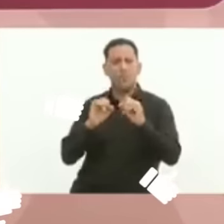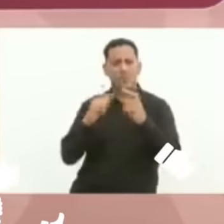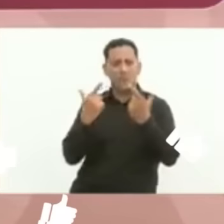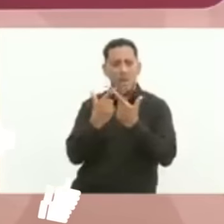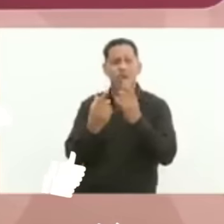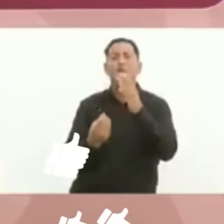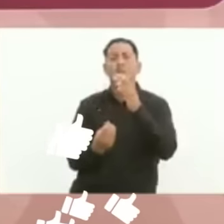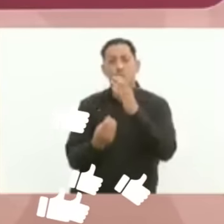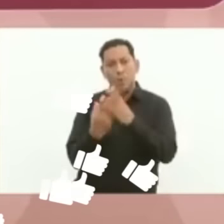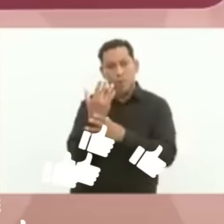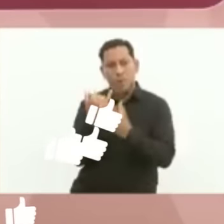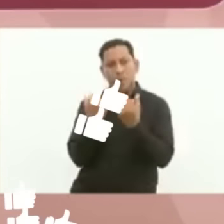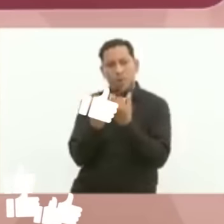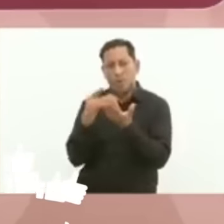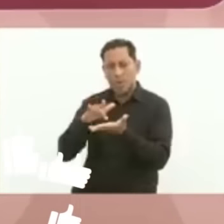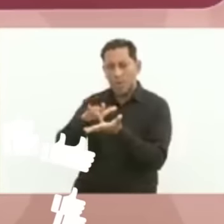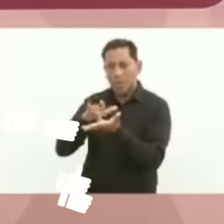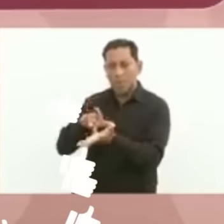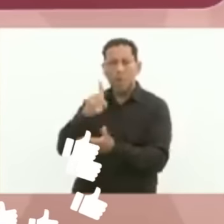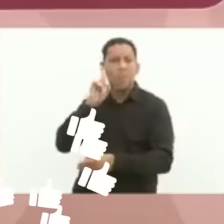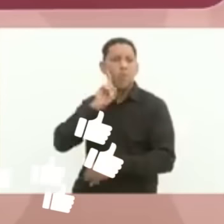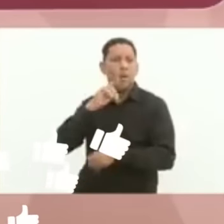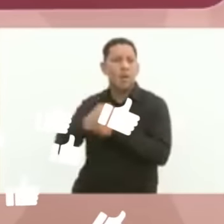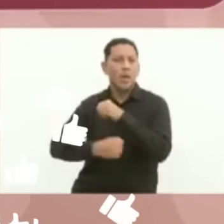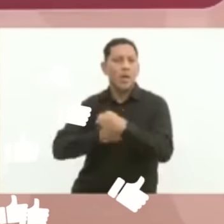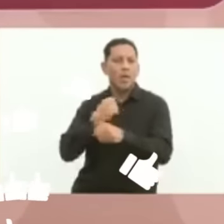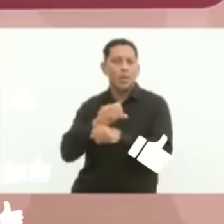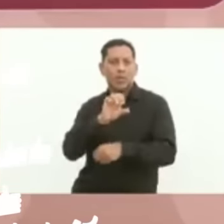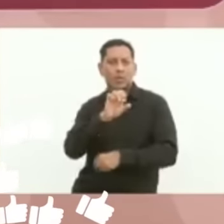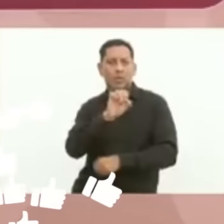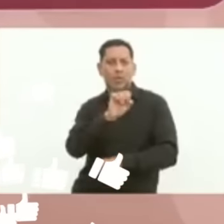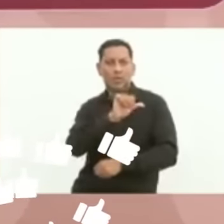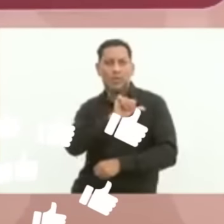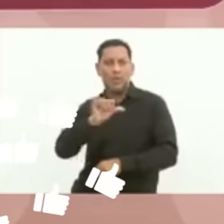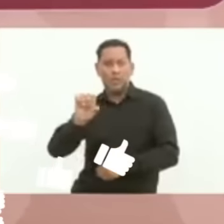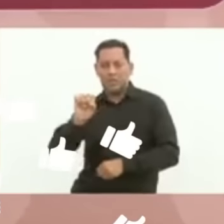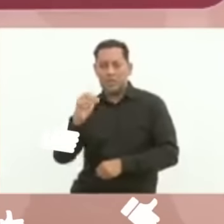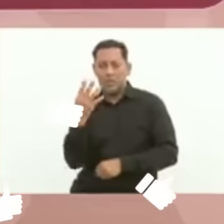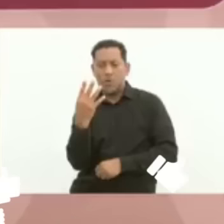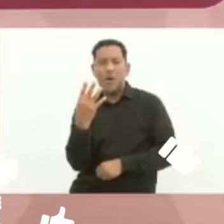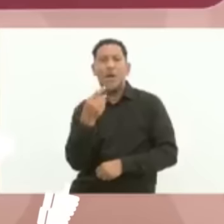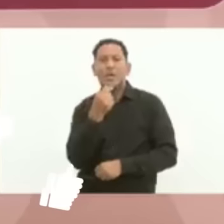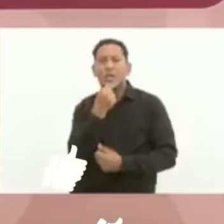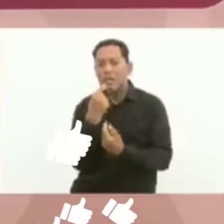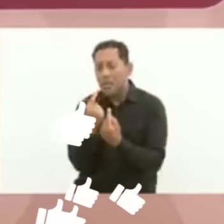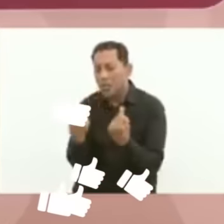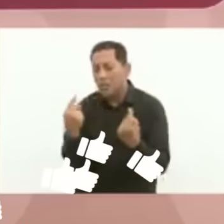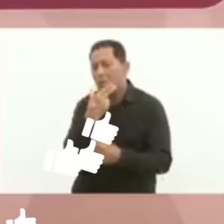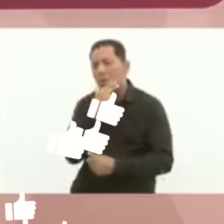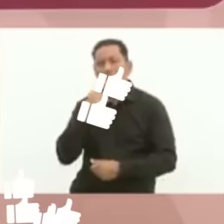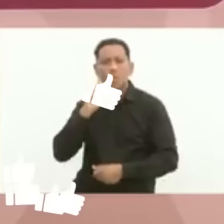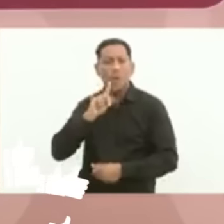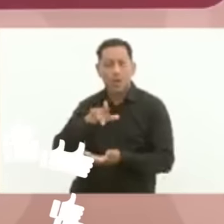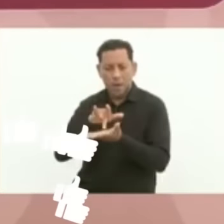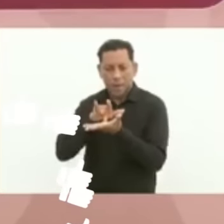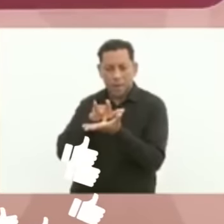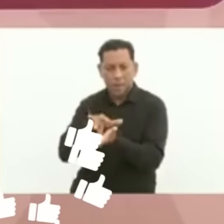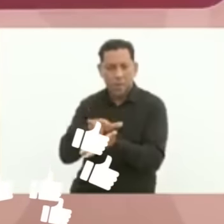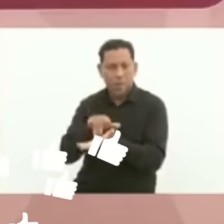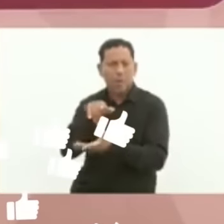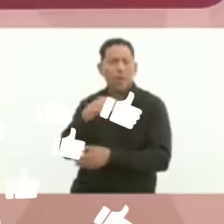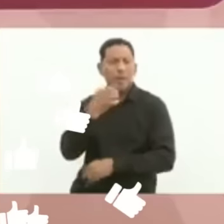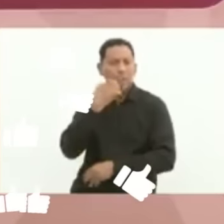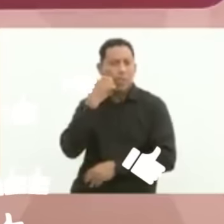sociales de apoyo a las mujeres de 60 a 64 años de apoyo a los niños y niñas que van a escuela